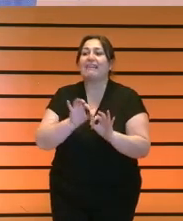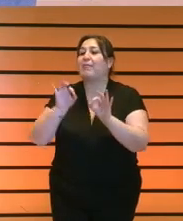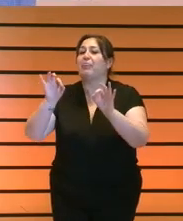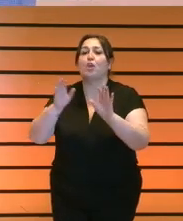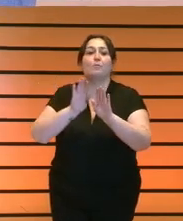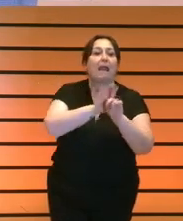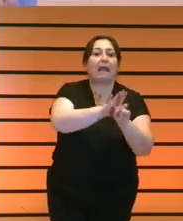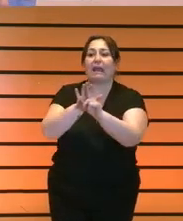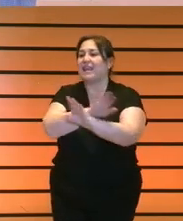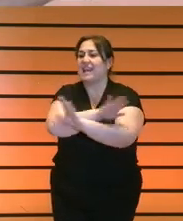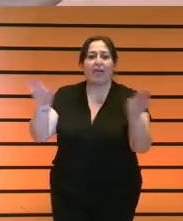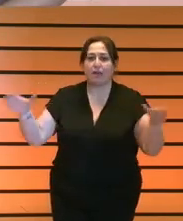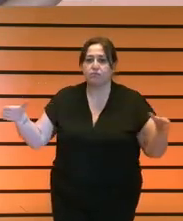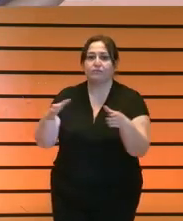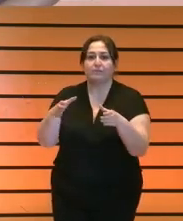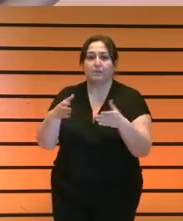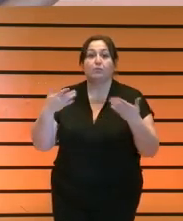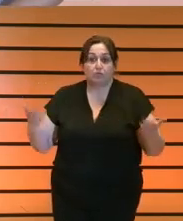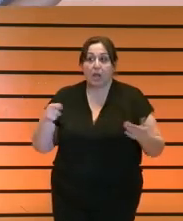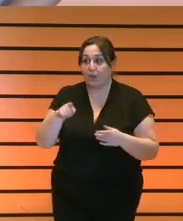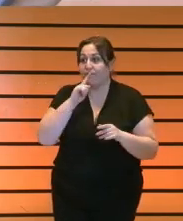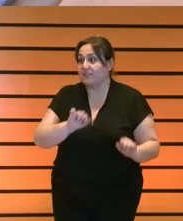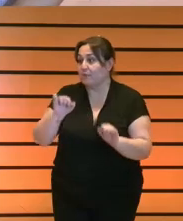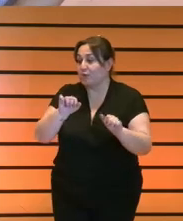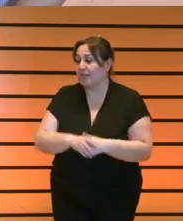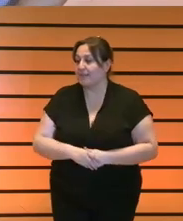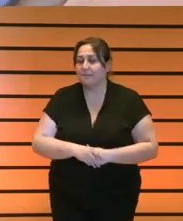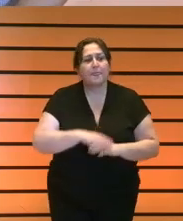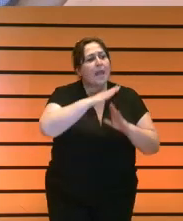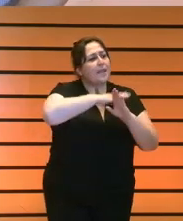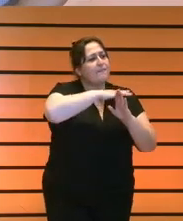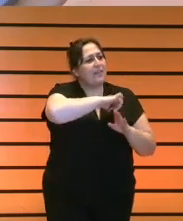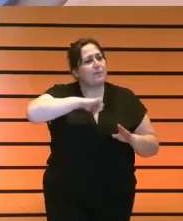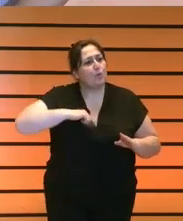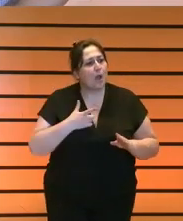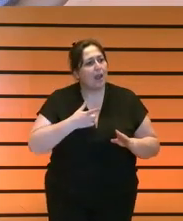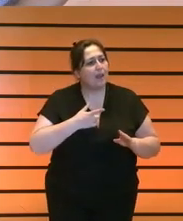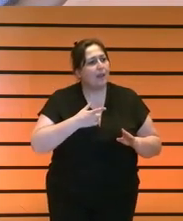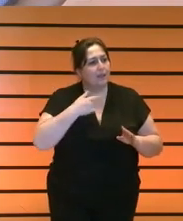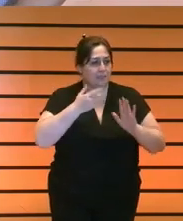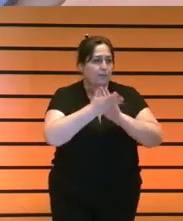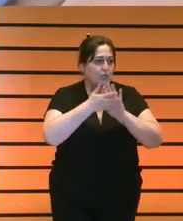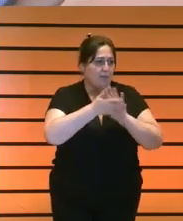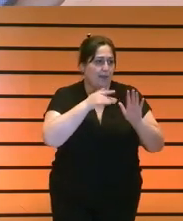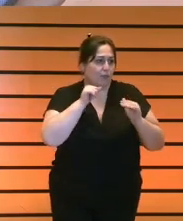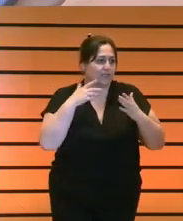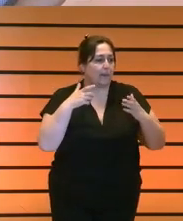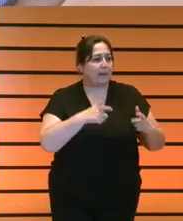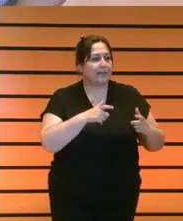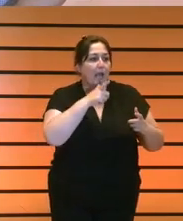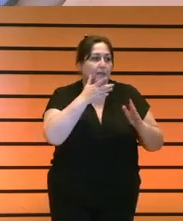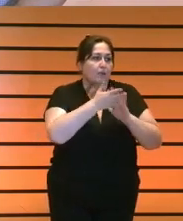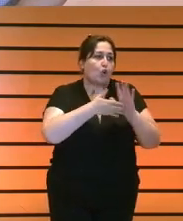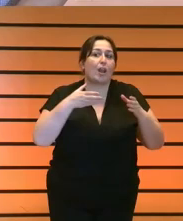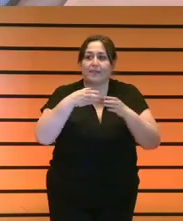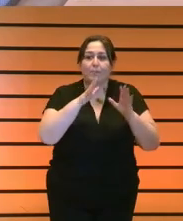tipo? Pues claro que sí que tenemos que tejer esas alianzas, por supuesto. Y a nivel individual, hablamos de esa parte, ¿no?, más colectiva, pero a nivel